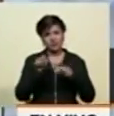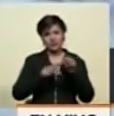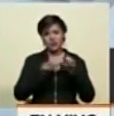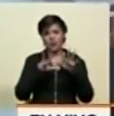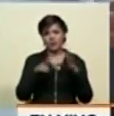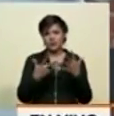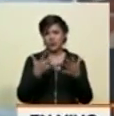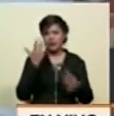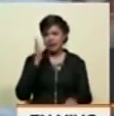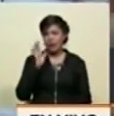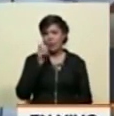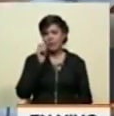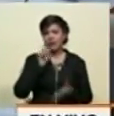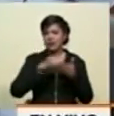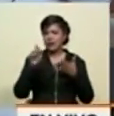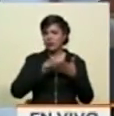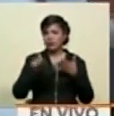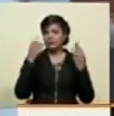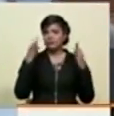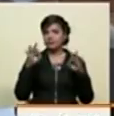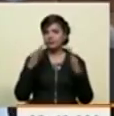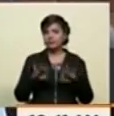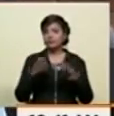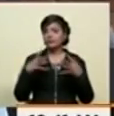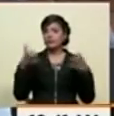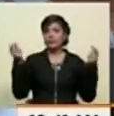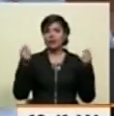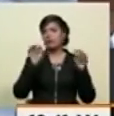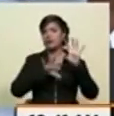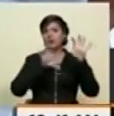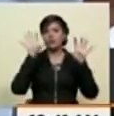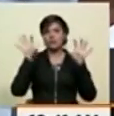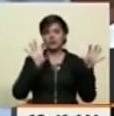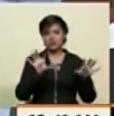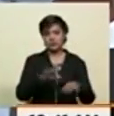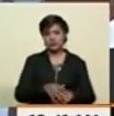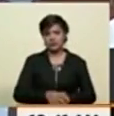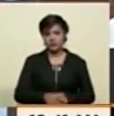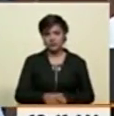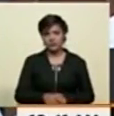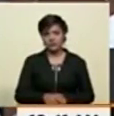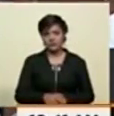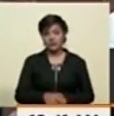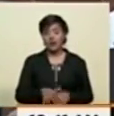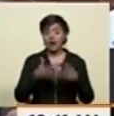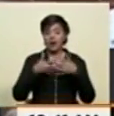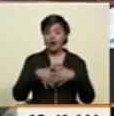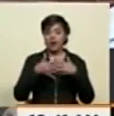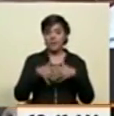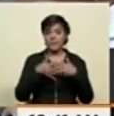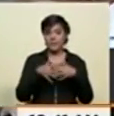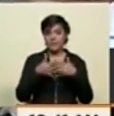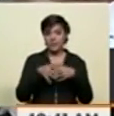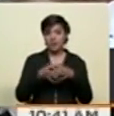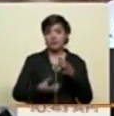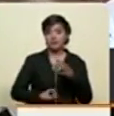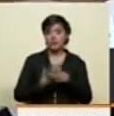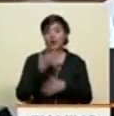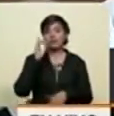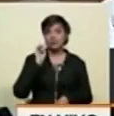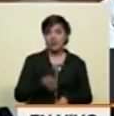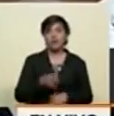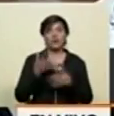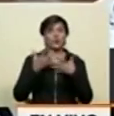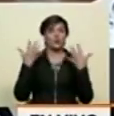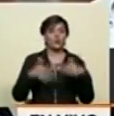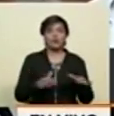escribió La naturaleza y la riqueza de las naciones. Las empresas creadas deben tener una